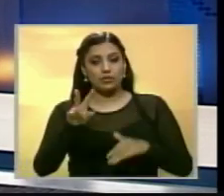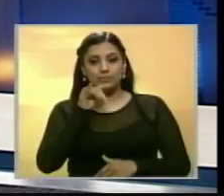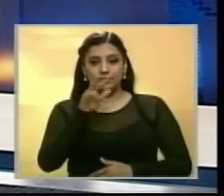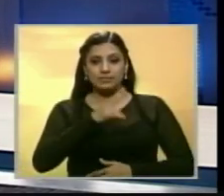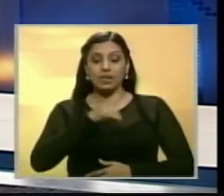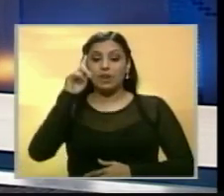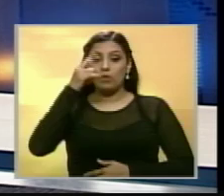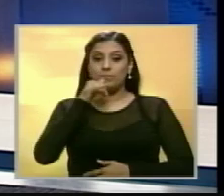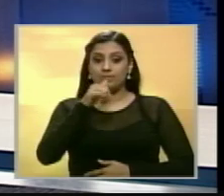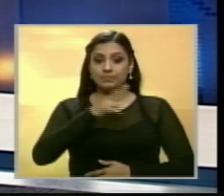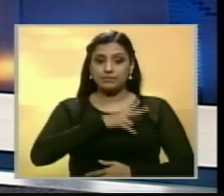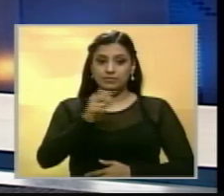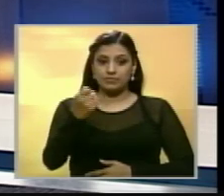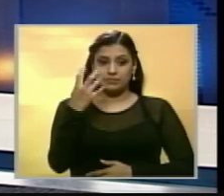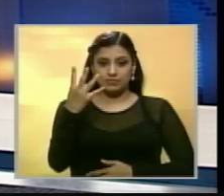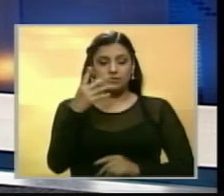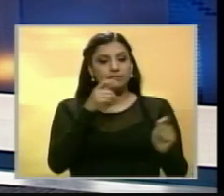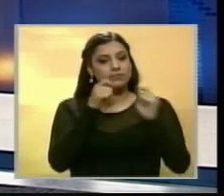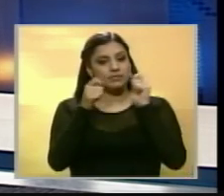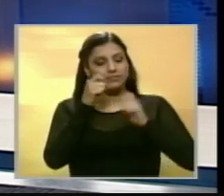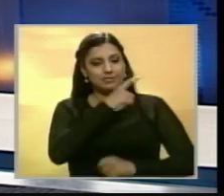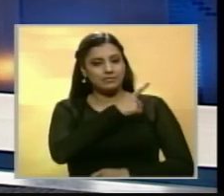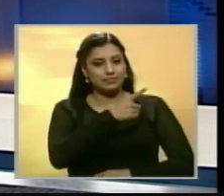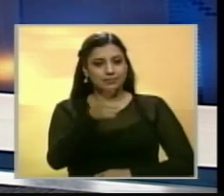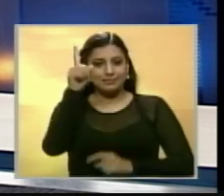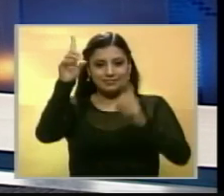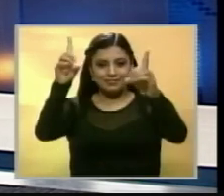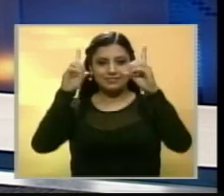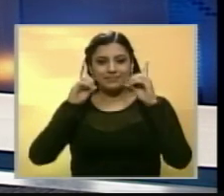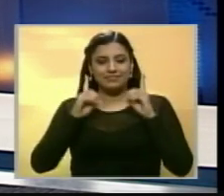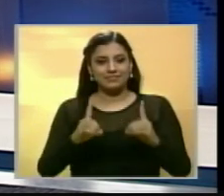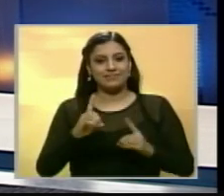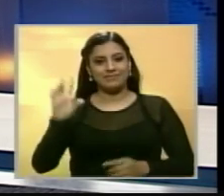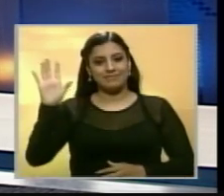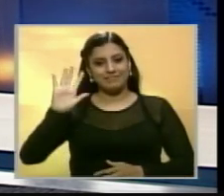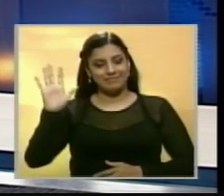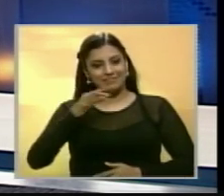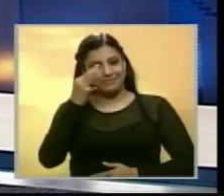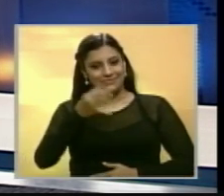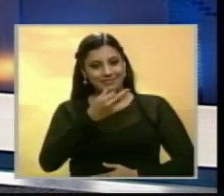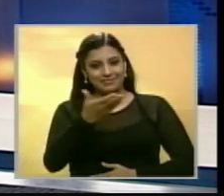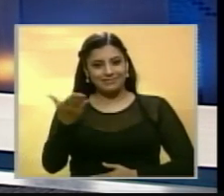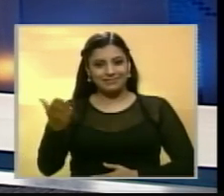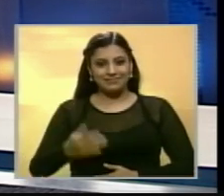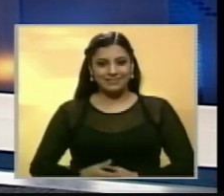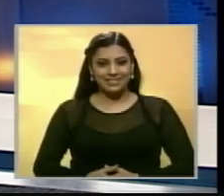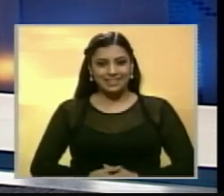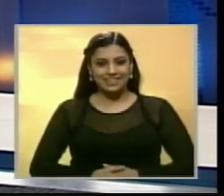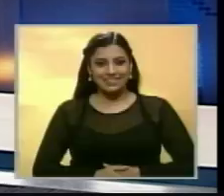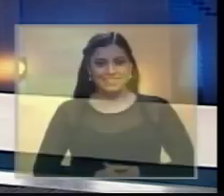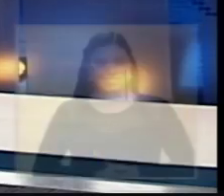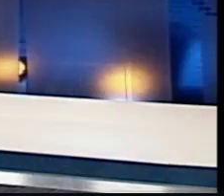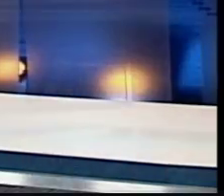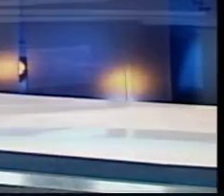emisión. Recuerden, Noticiero Venevisión, Canal 4 reporta y ustedes deciden. Buenas tardes para todos.